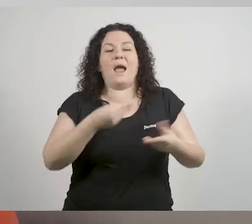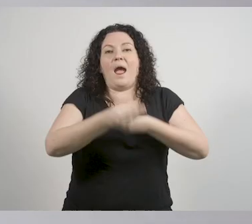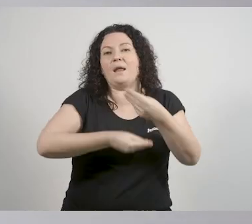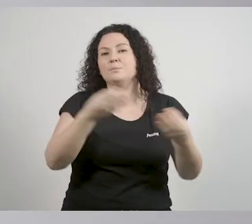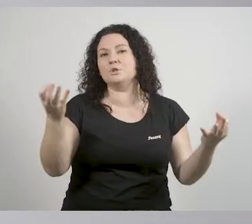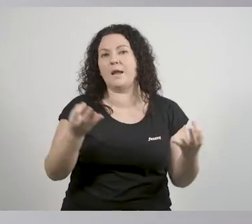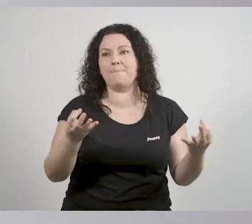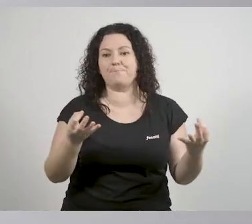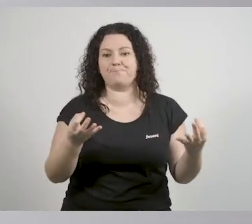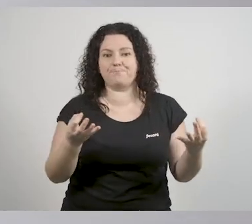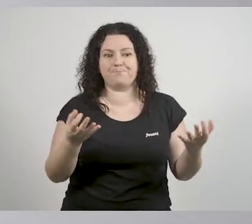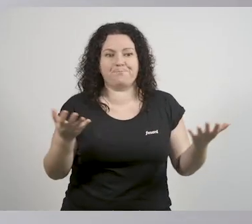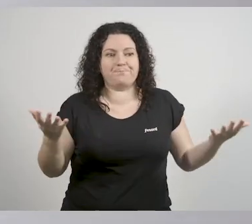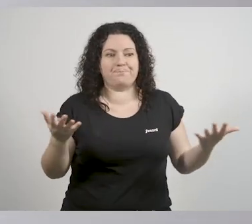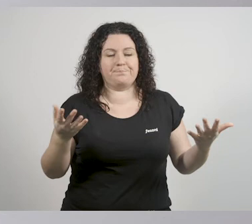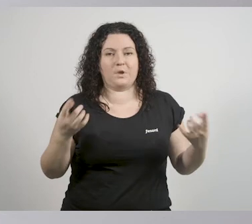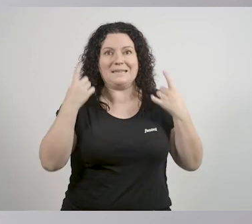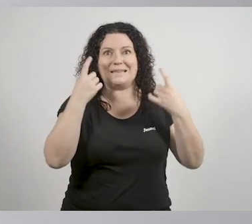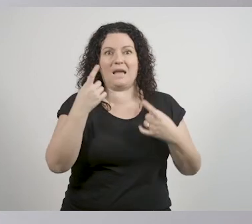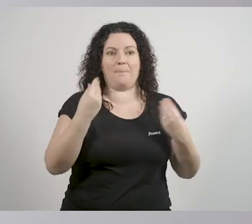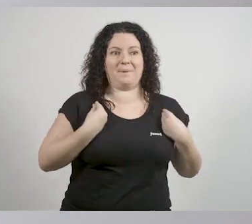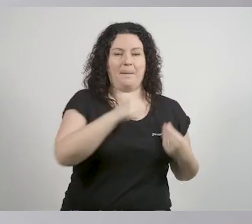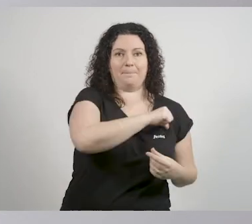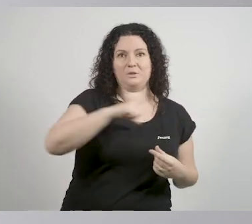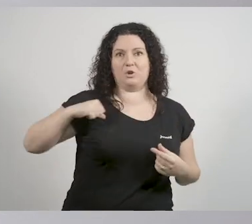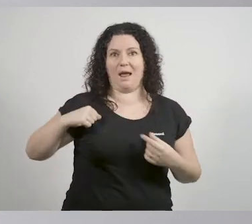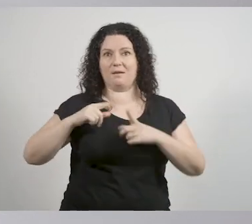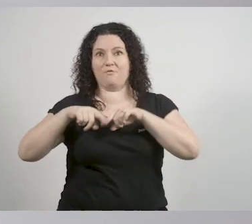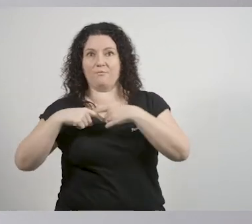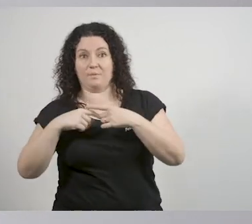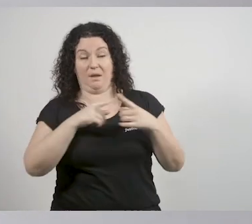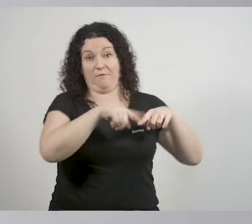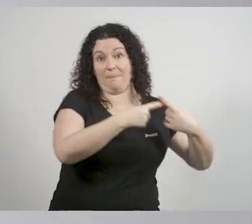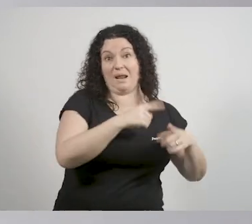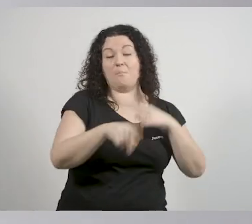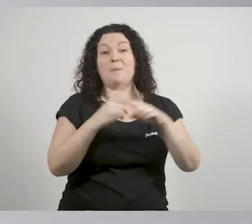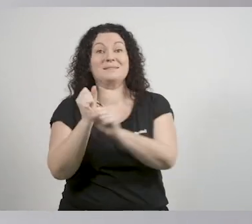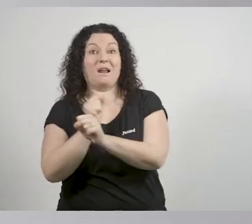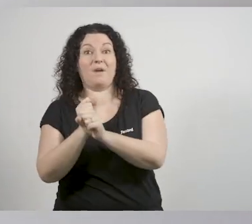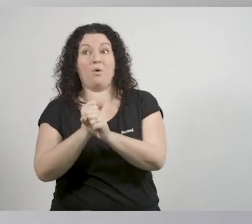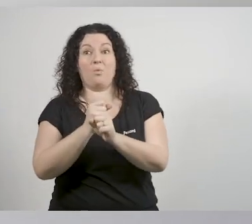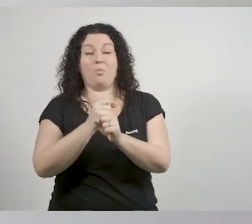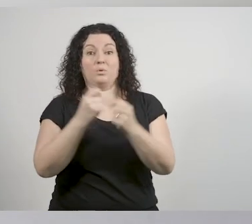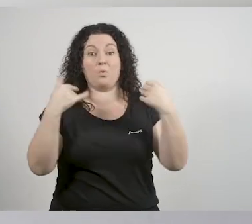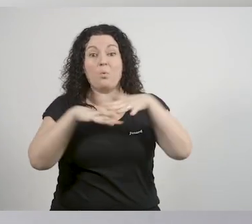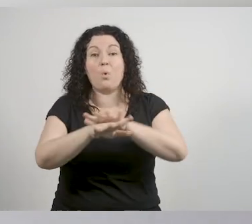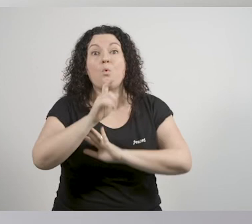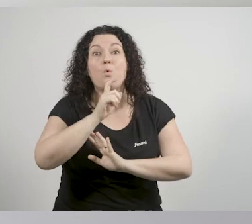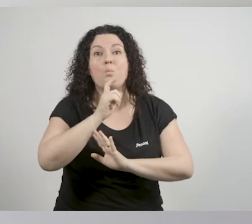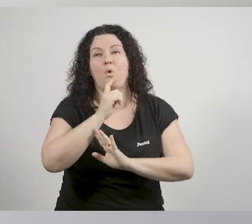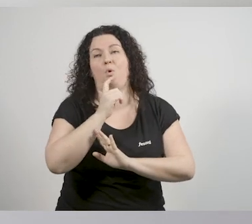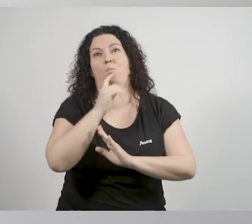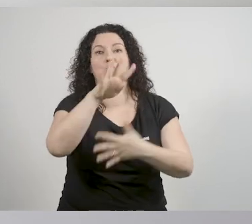evidentemente lo único que podemos hacer es, para conciliar la unidad familiar, es jugar con